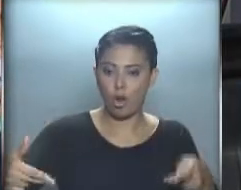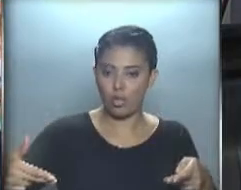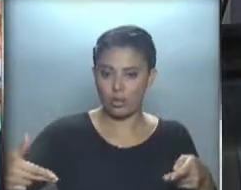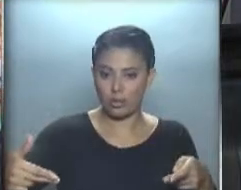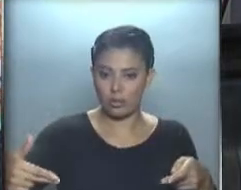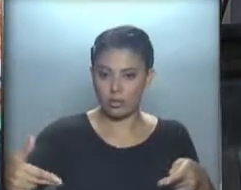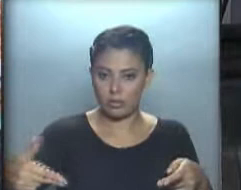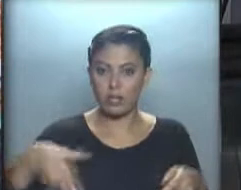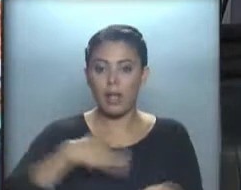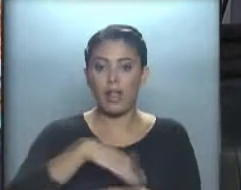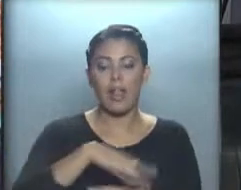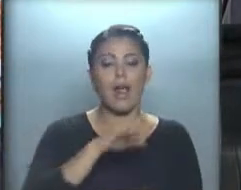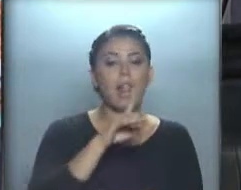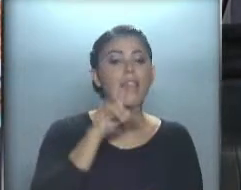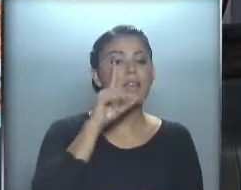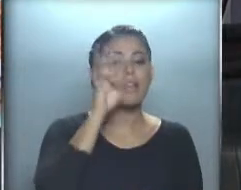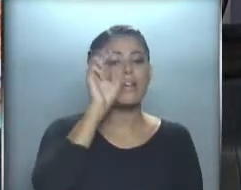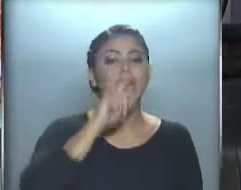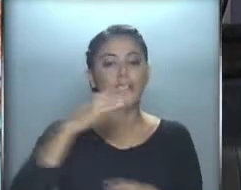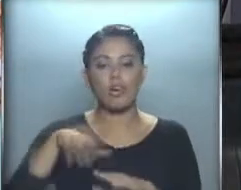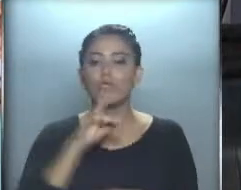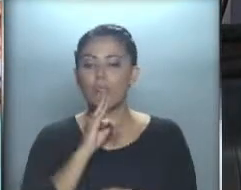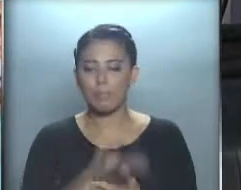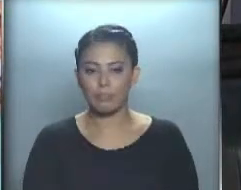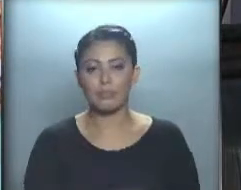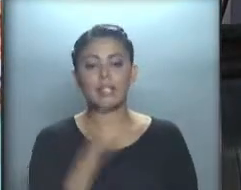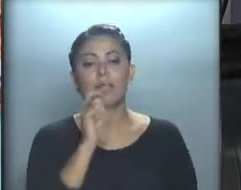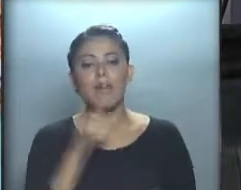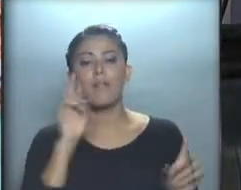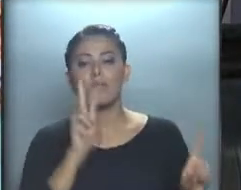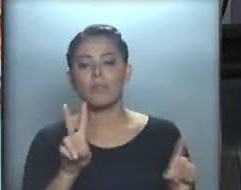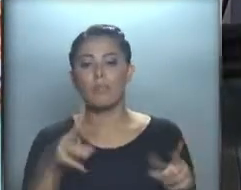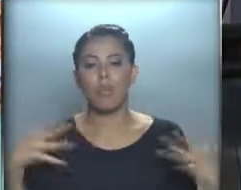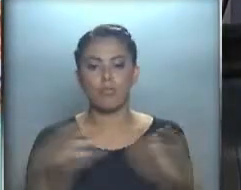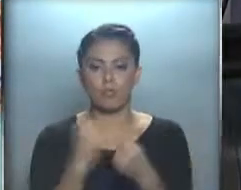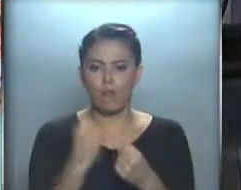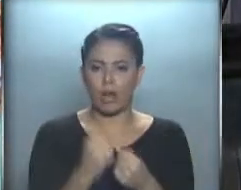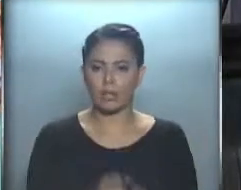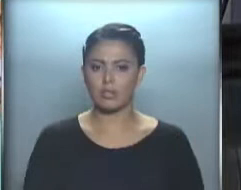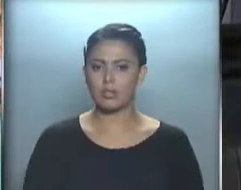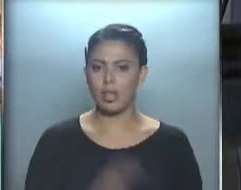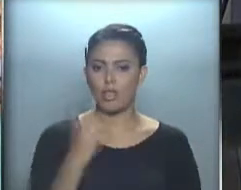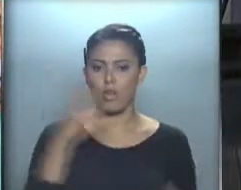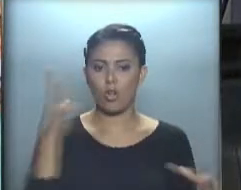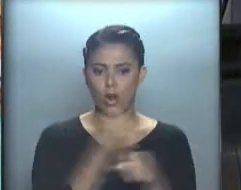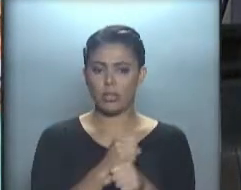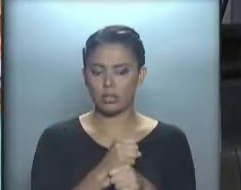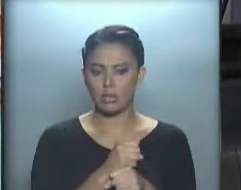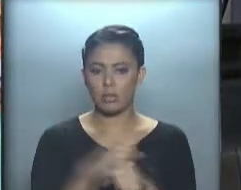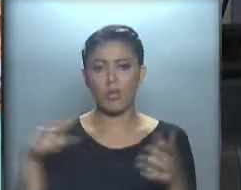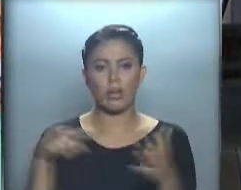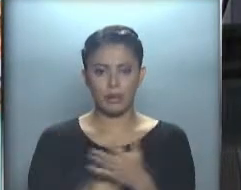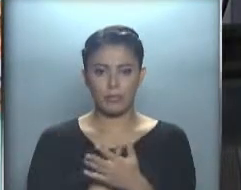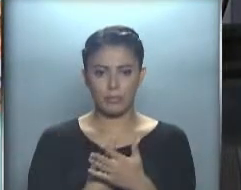allí en libertad y tú como si veíamos las imágenes de la fuerza del impacto de estos dos colectivos en pleno